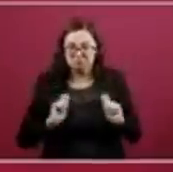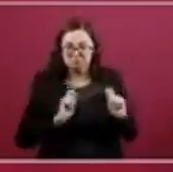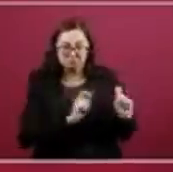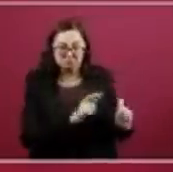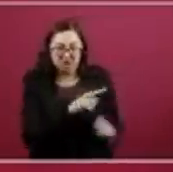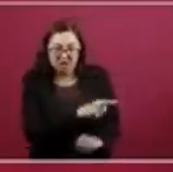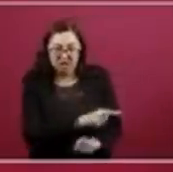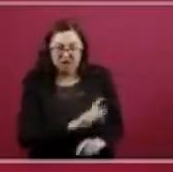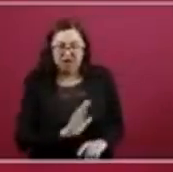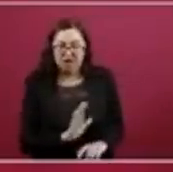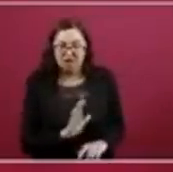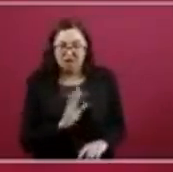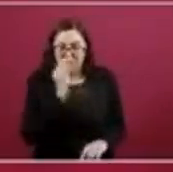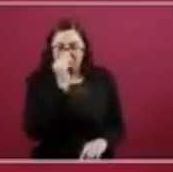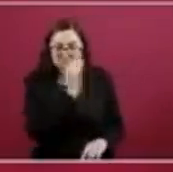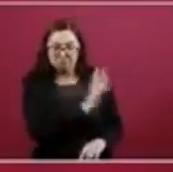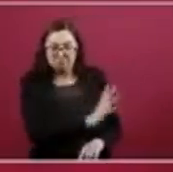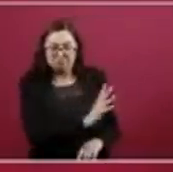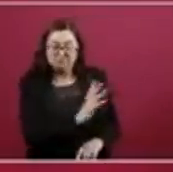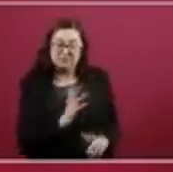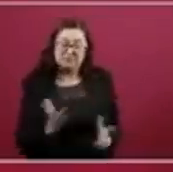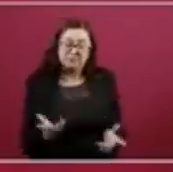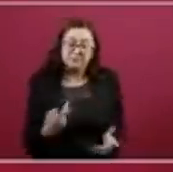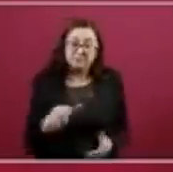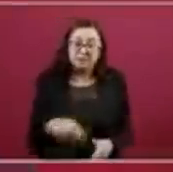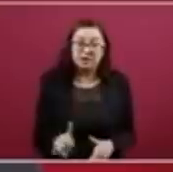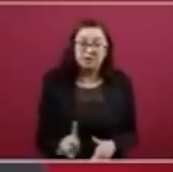pagar los platos rotos,